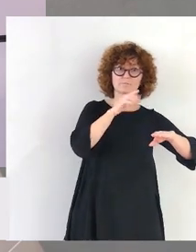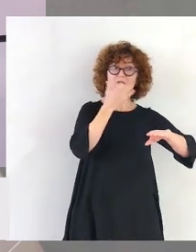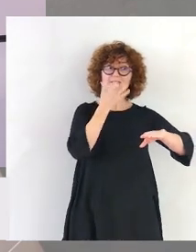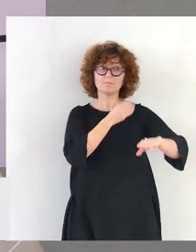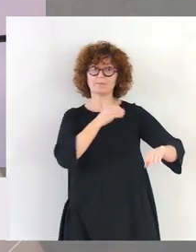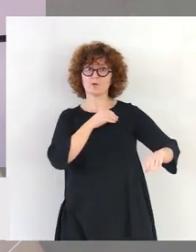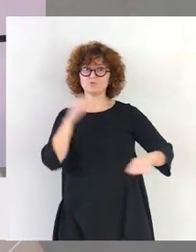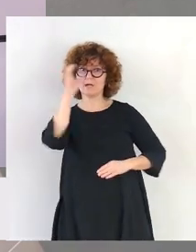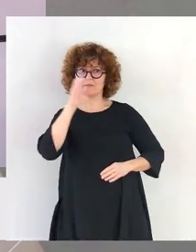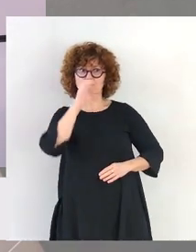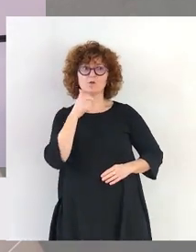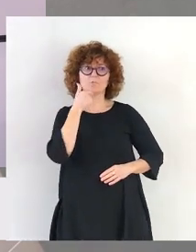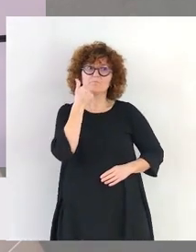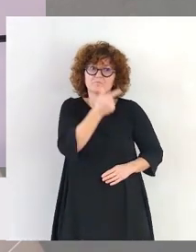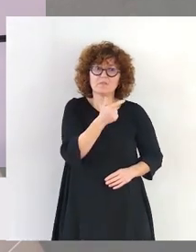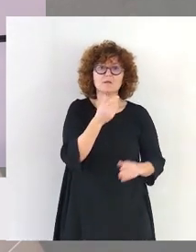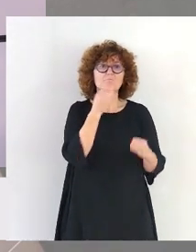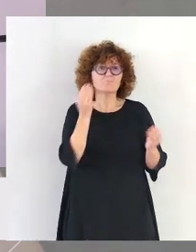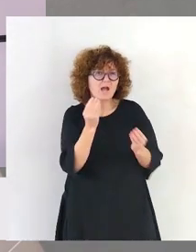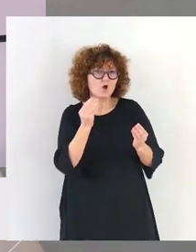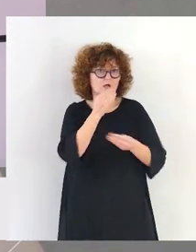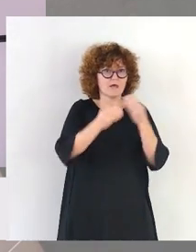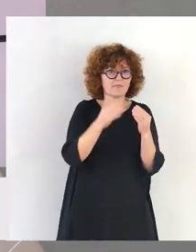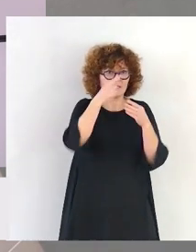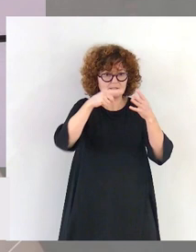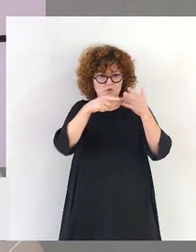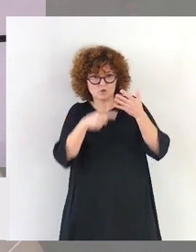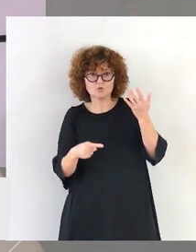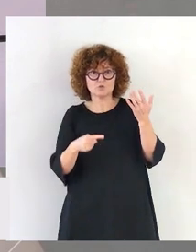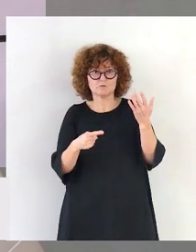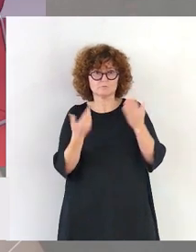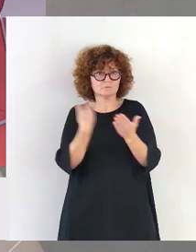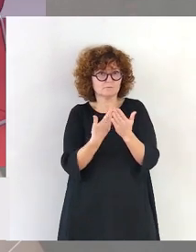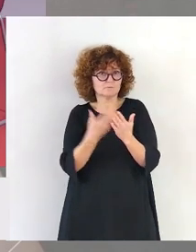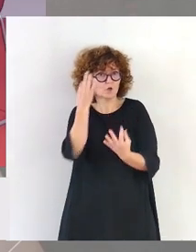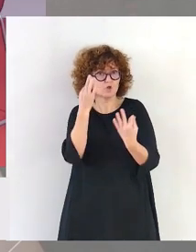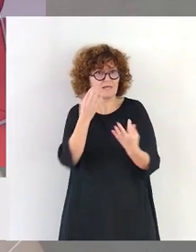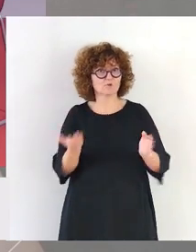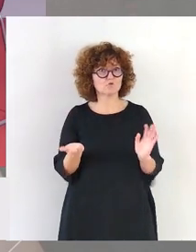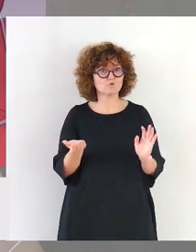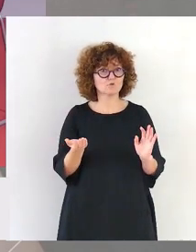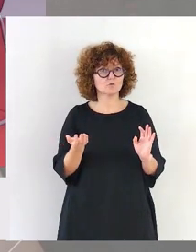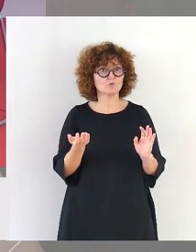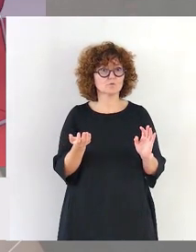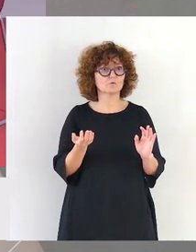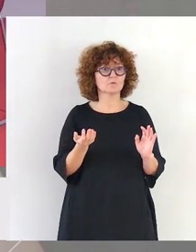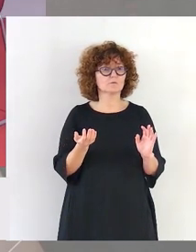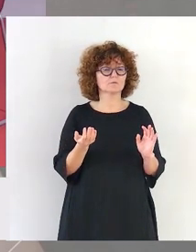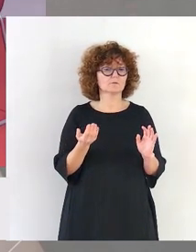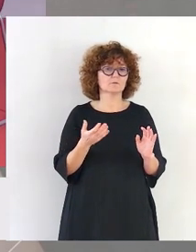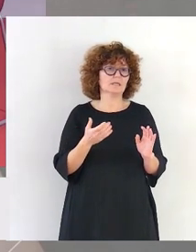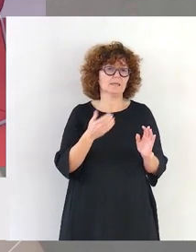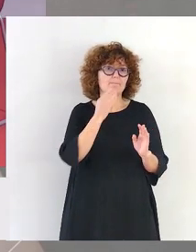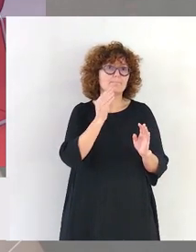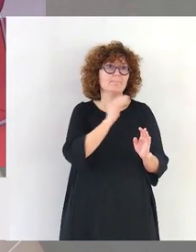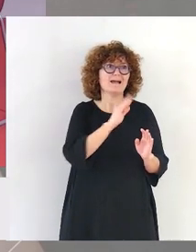decirlo y además decirlo con datos con con todas las ley y no hay nadie que pueda decirlo